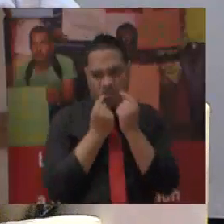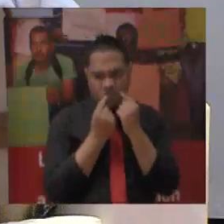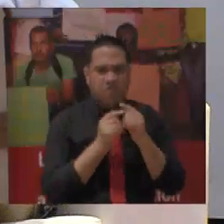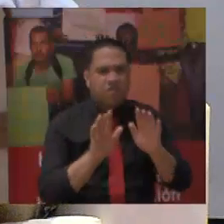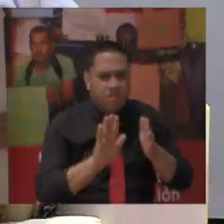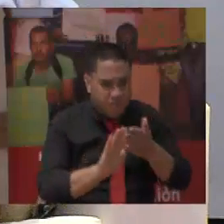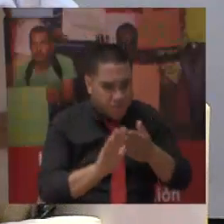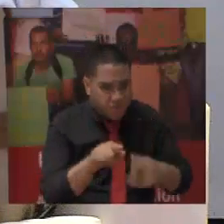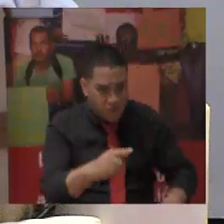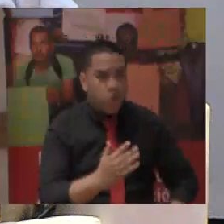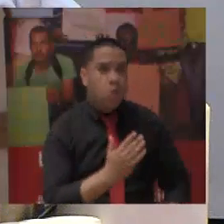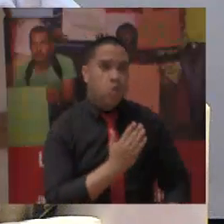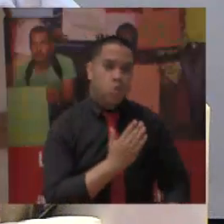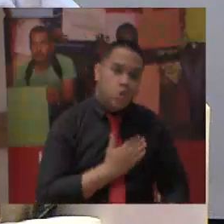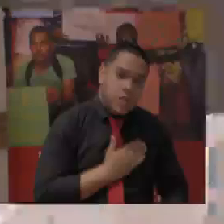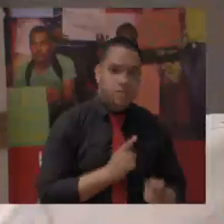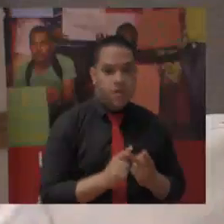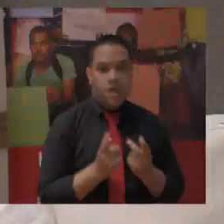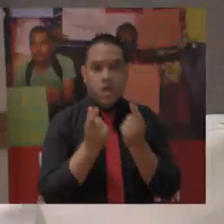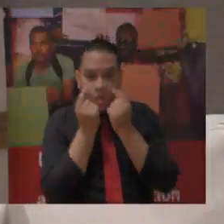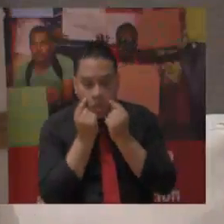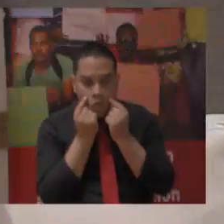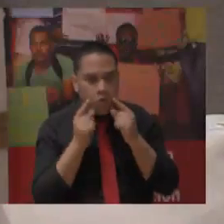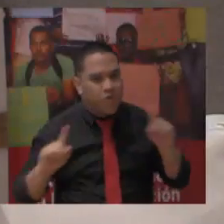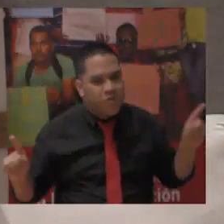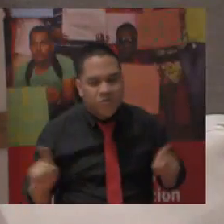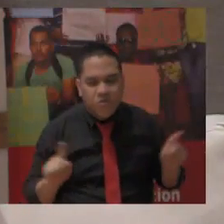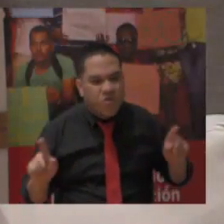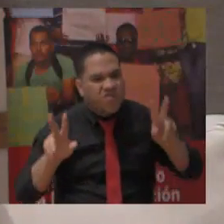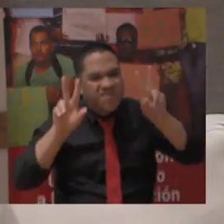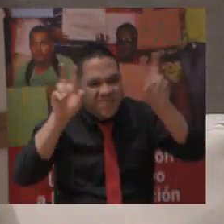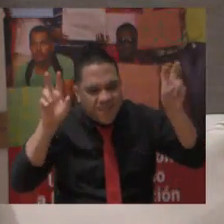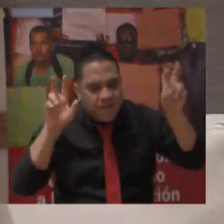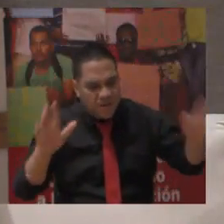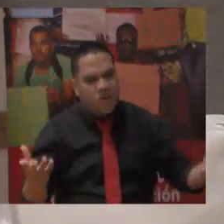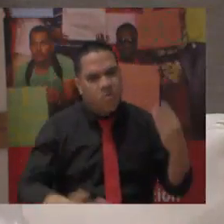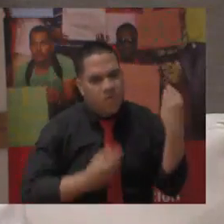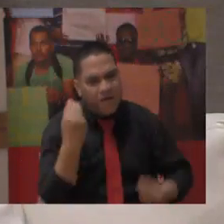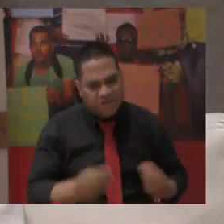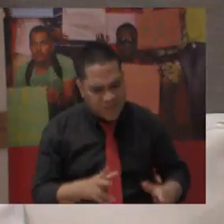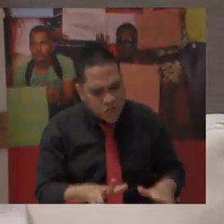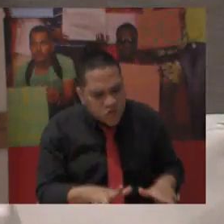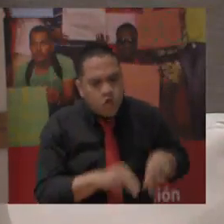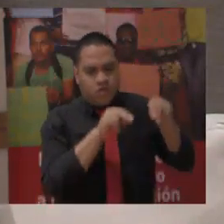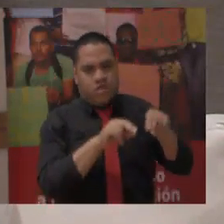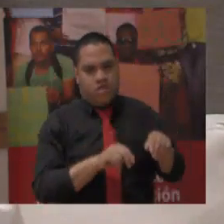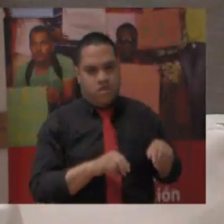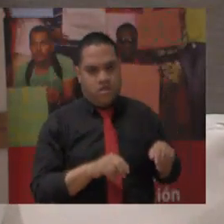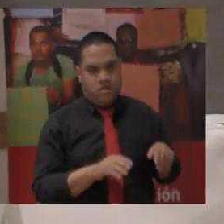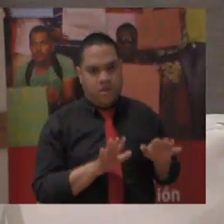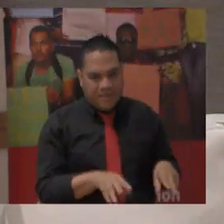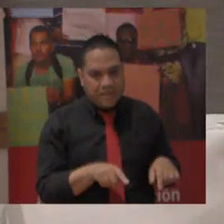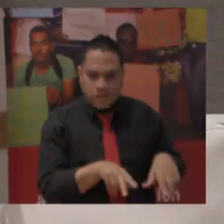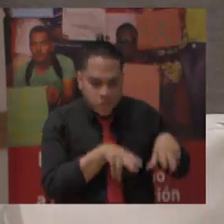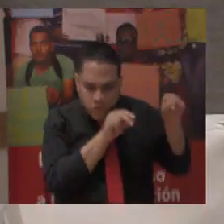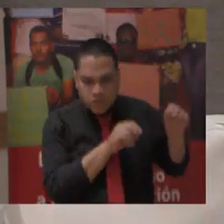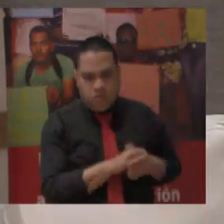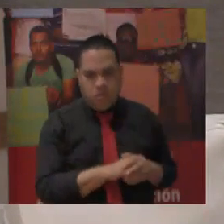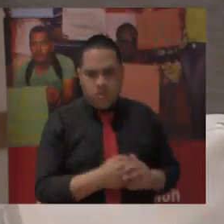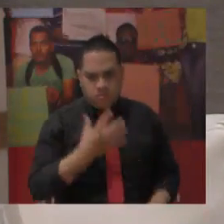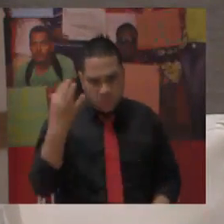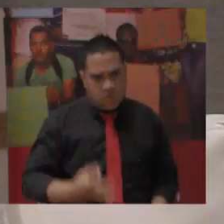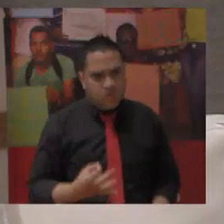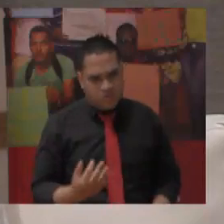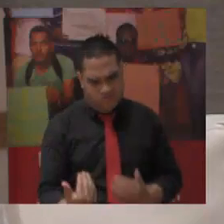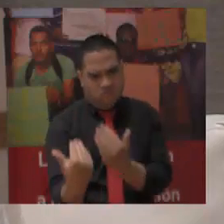ni de uribismo ni de santismo. Esto es de redefinirnos como sociedad. Y es verdad, alcalde, yo creo que